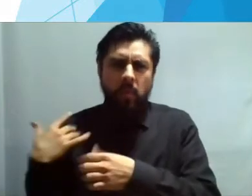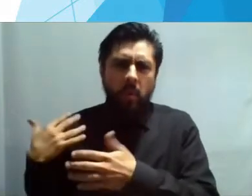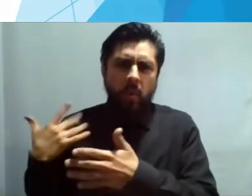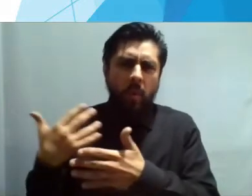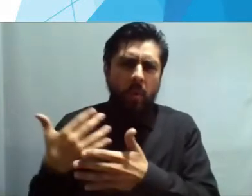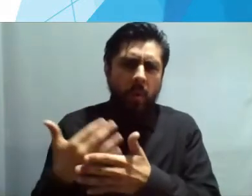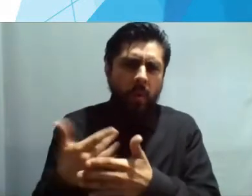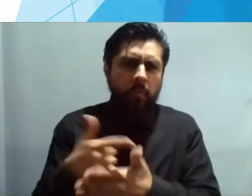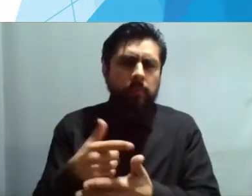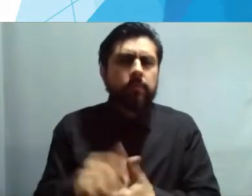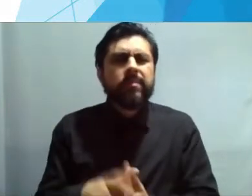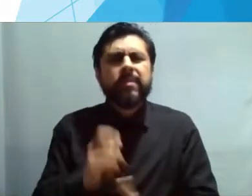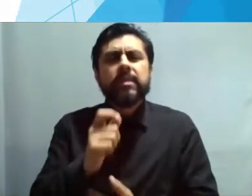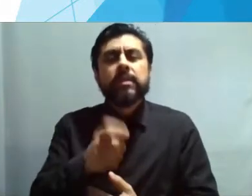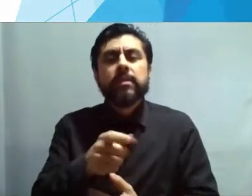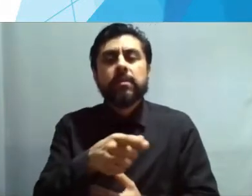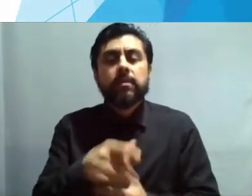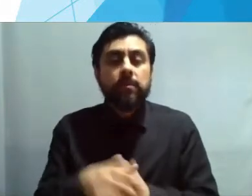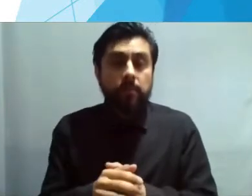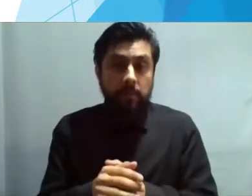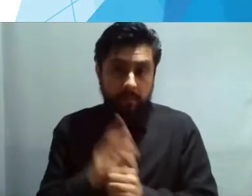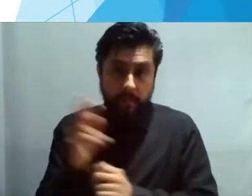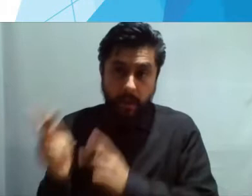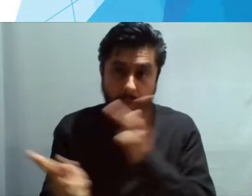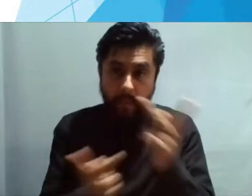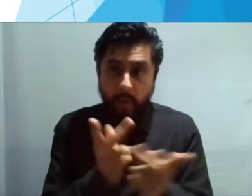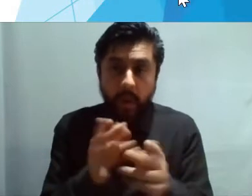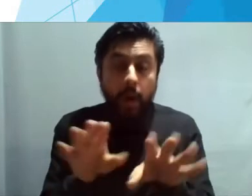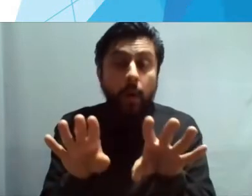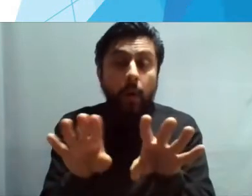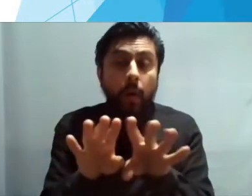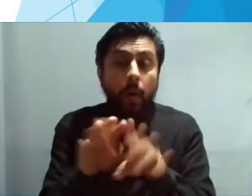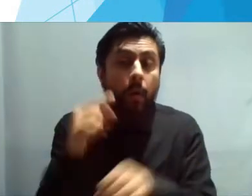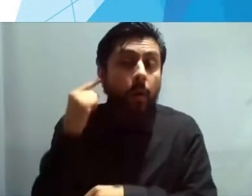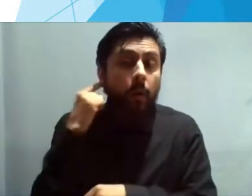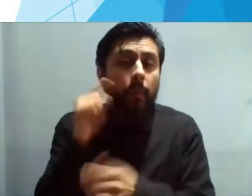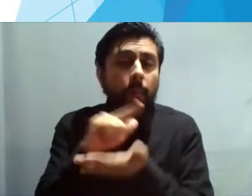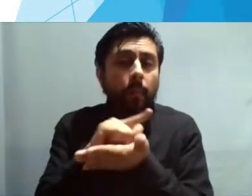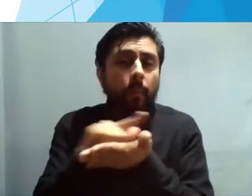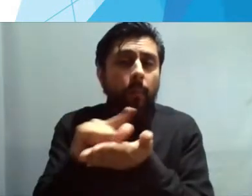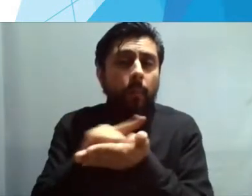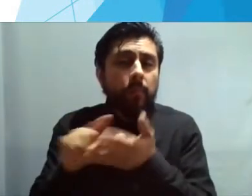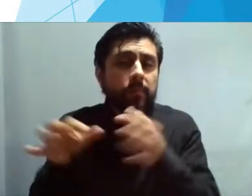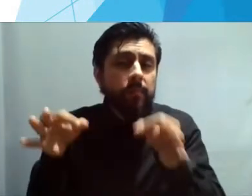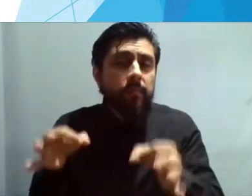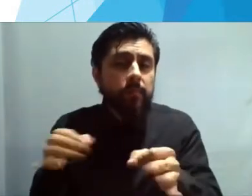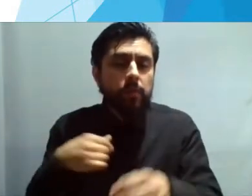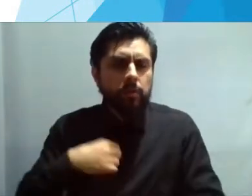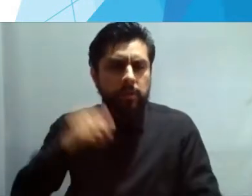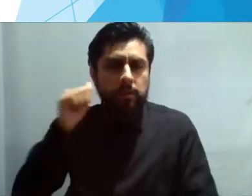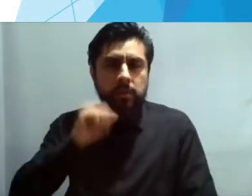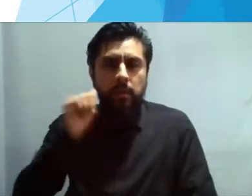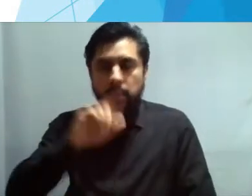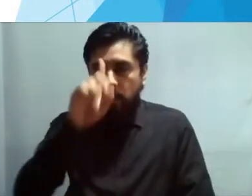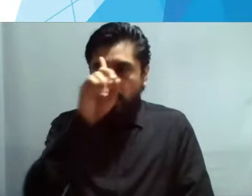decir? La pregunta continua de cómo limpiar los oídos. Algo que siempre yo comento a mis pacientes, a las